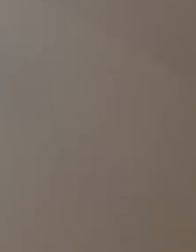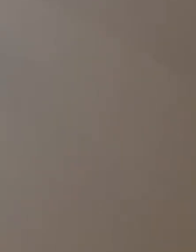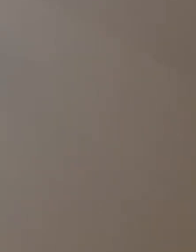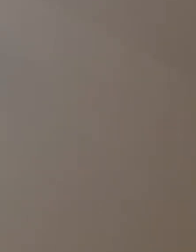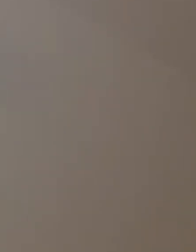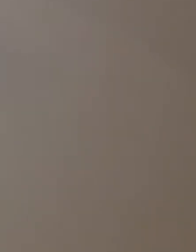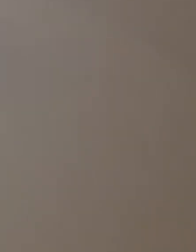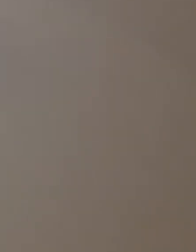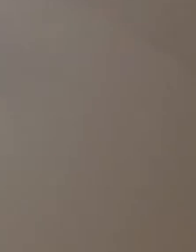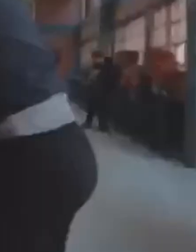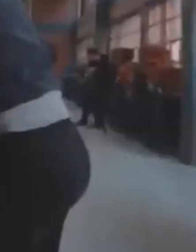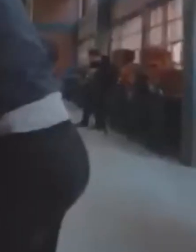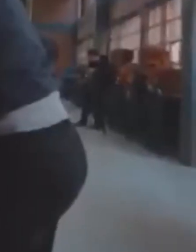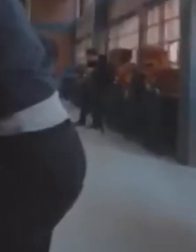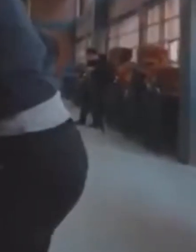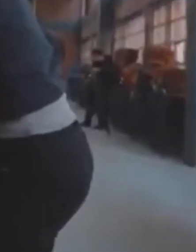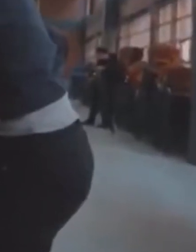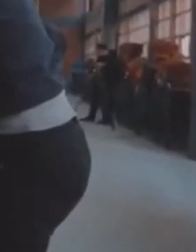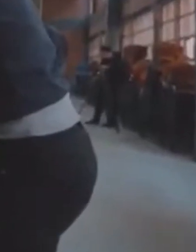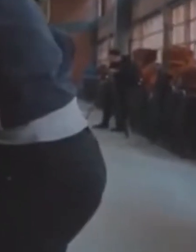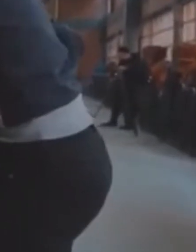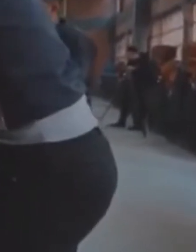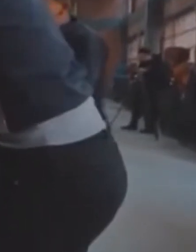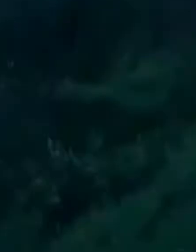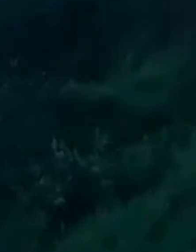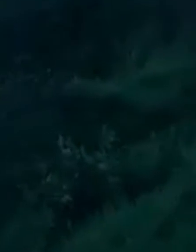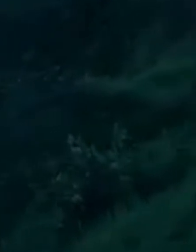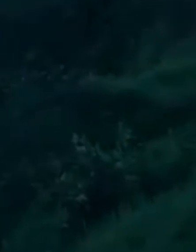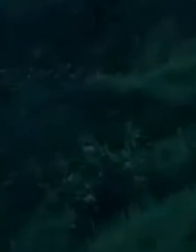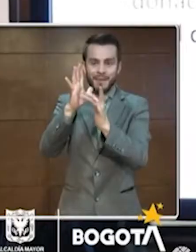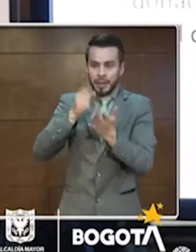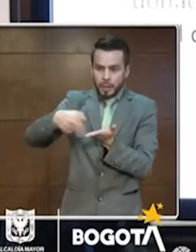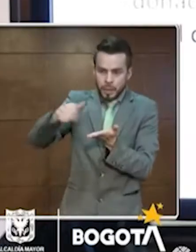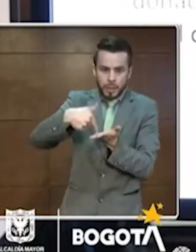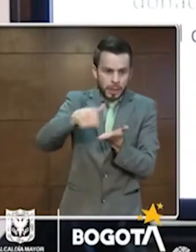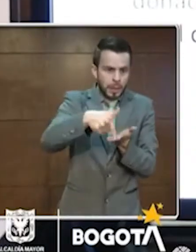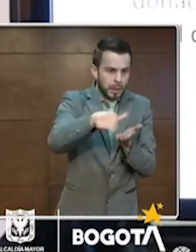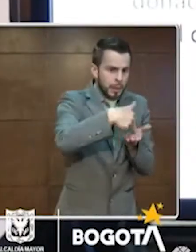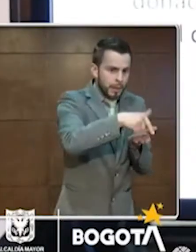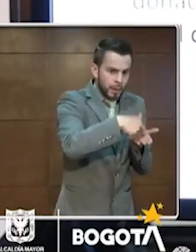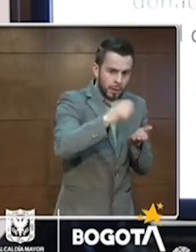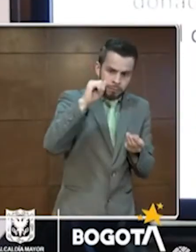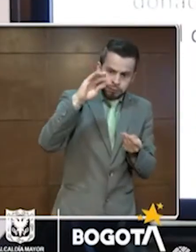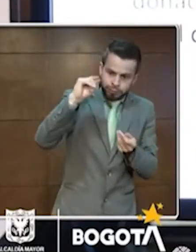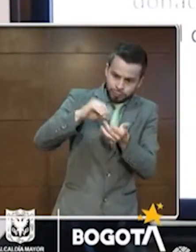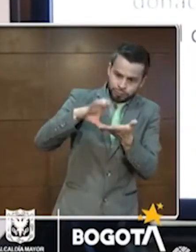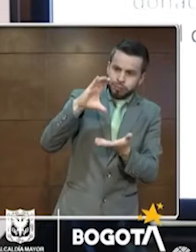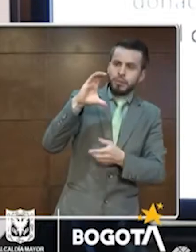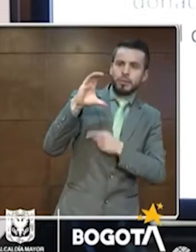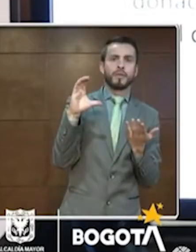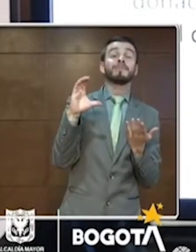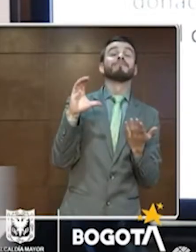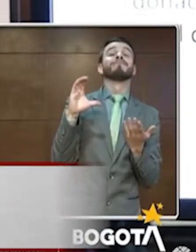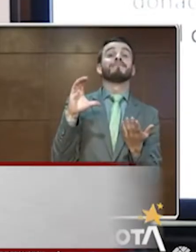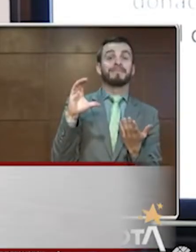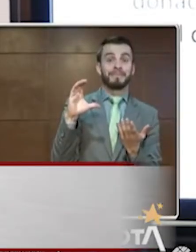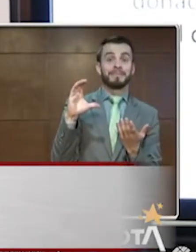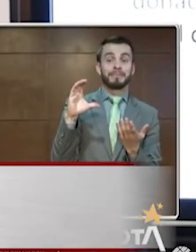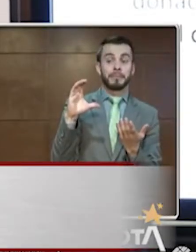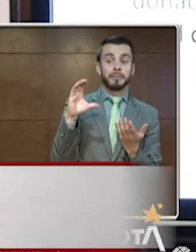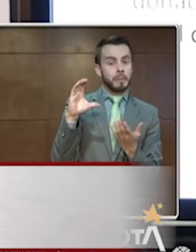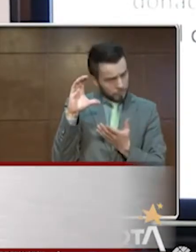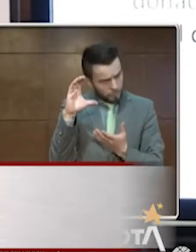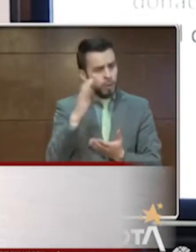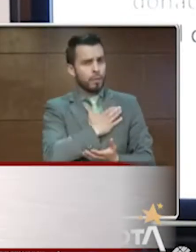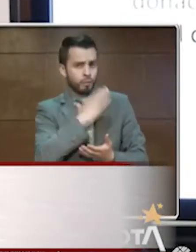sus necesidades básicas durante los 23 días del aislamiento obligatorio. Ese ingreso básico garantizado de cuarentena solo tiene tres